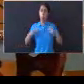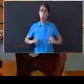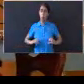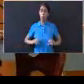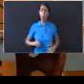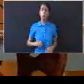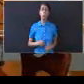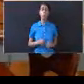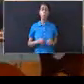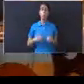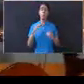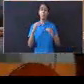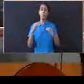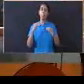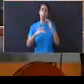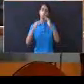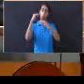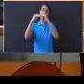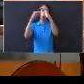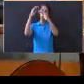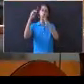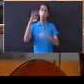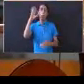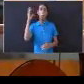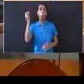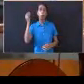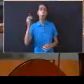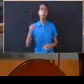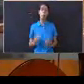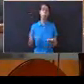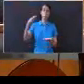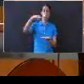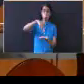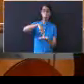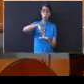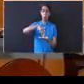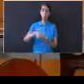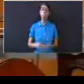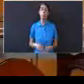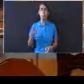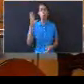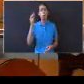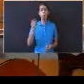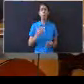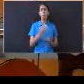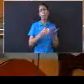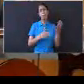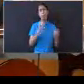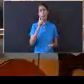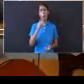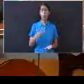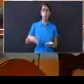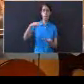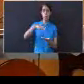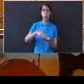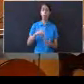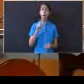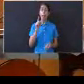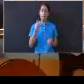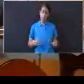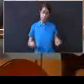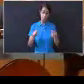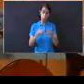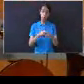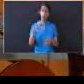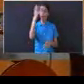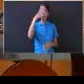es reconstruido. Porque va a haber una resurrección. Va a haber una resurrección. Entonces, ahí se junta espíritu, alma y cuerpo.